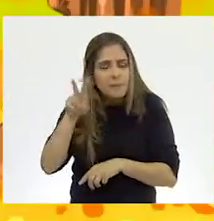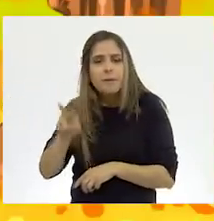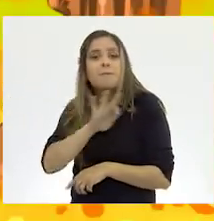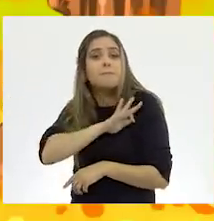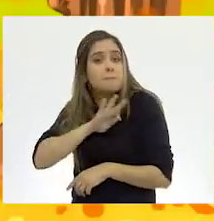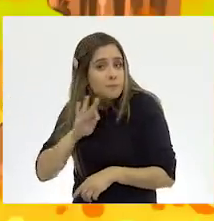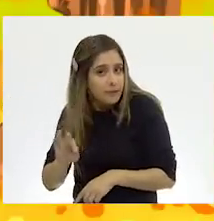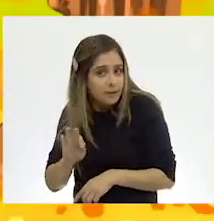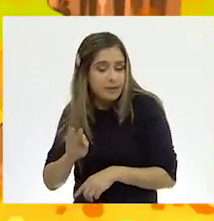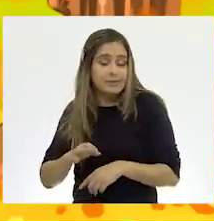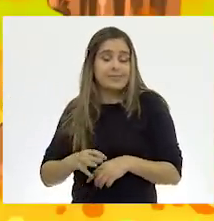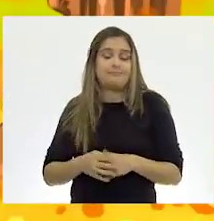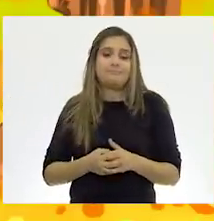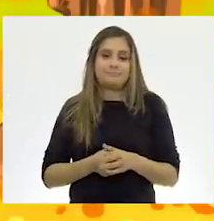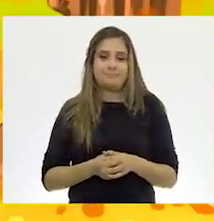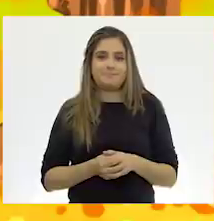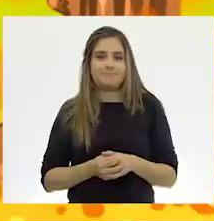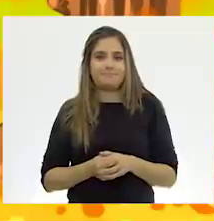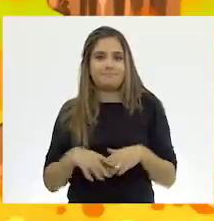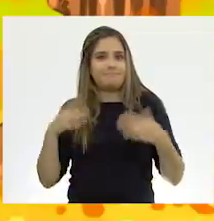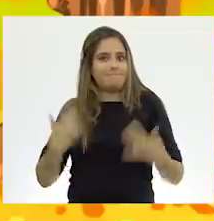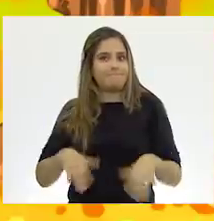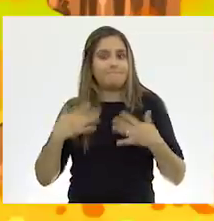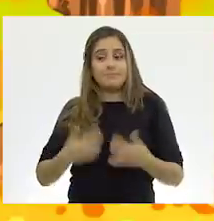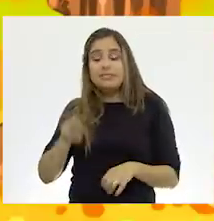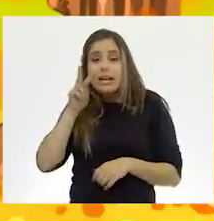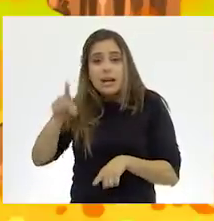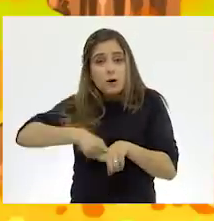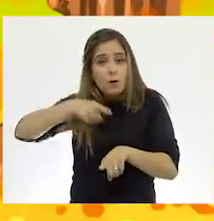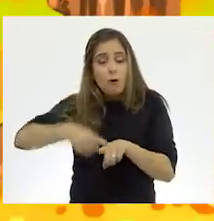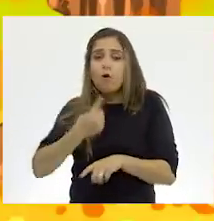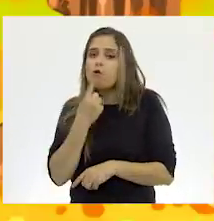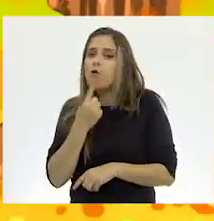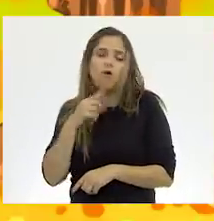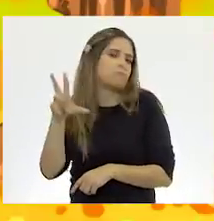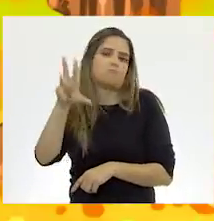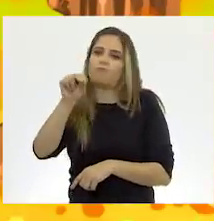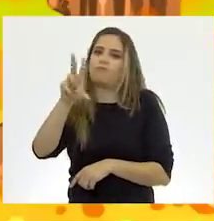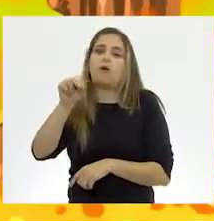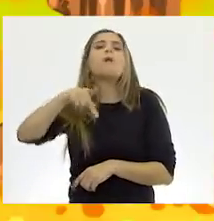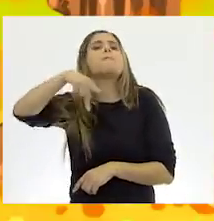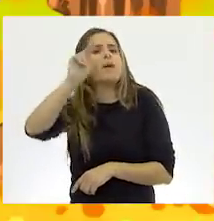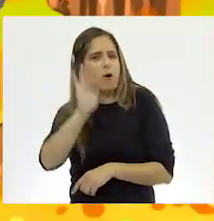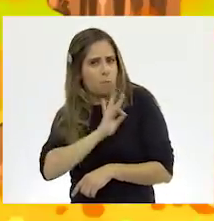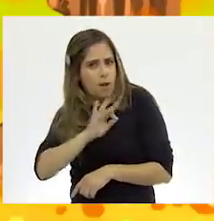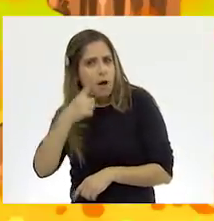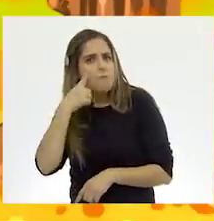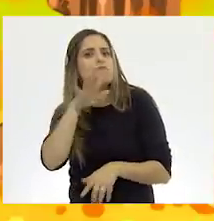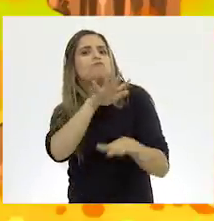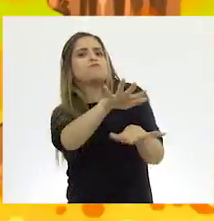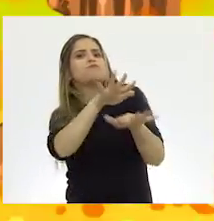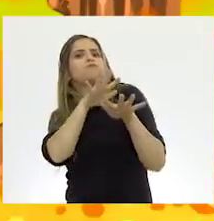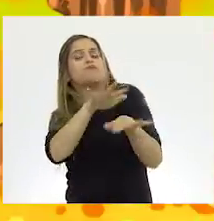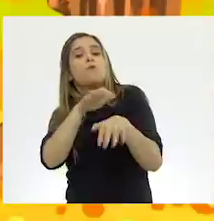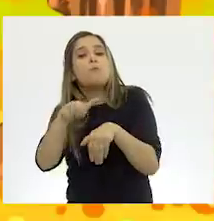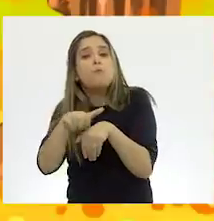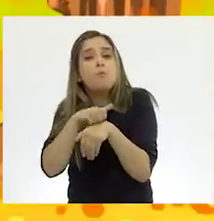a el ser humano. No ven el color rojo, pero sí distinguen el